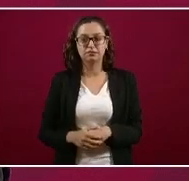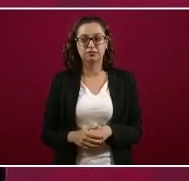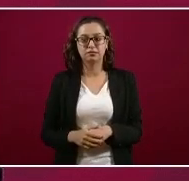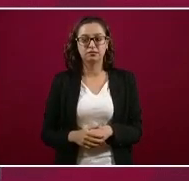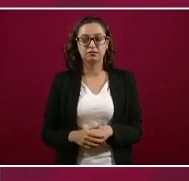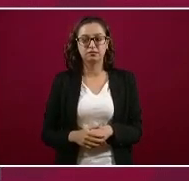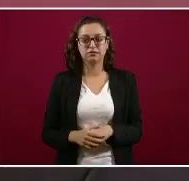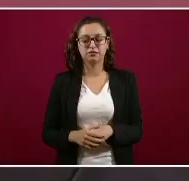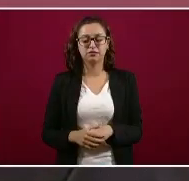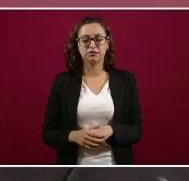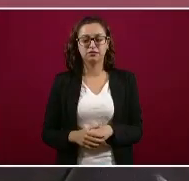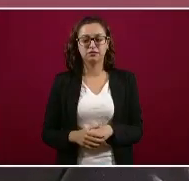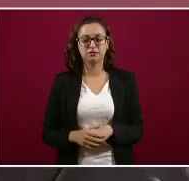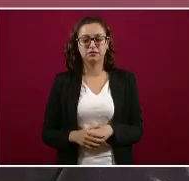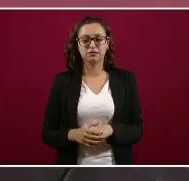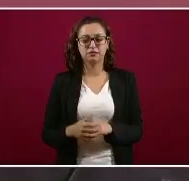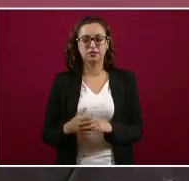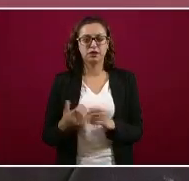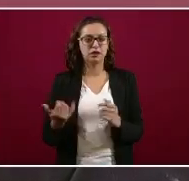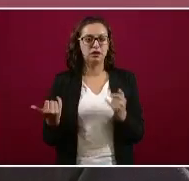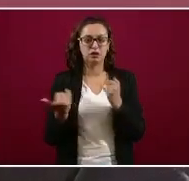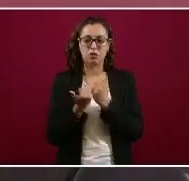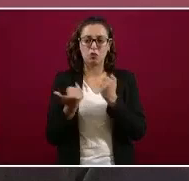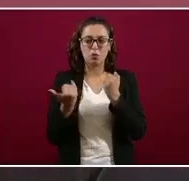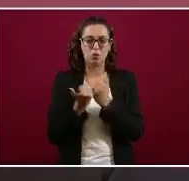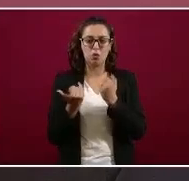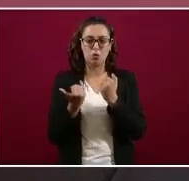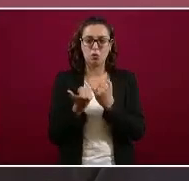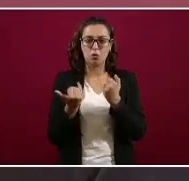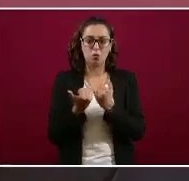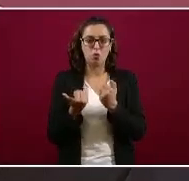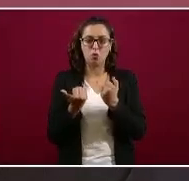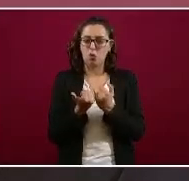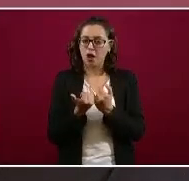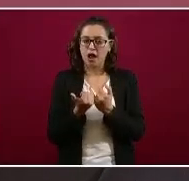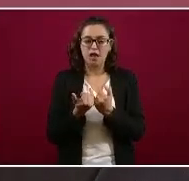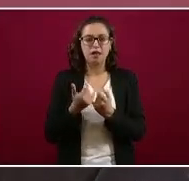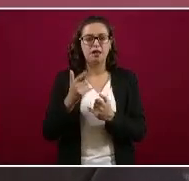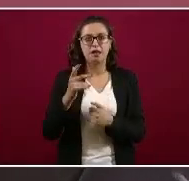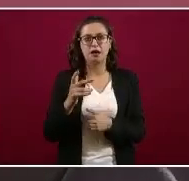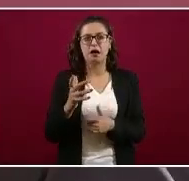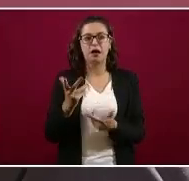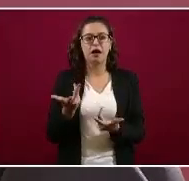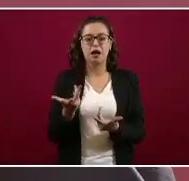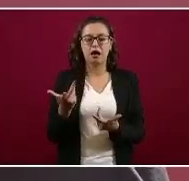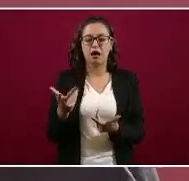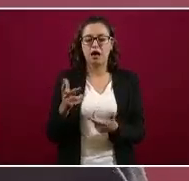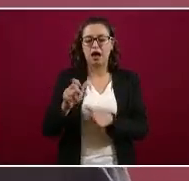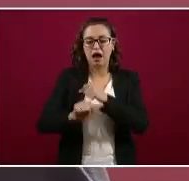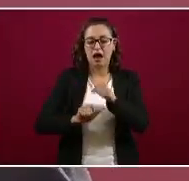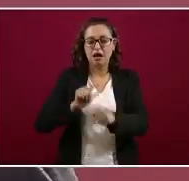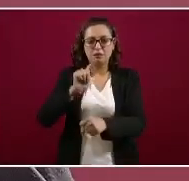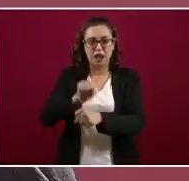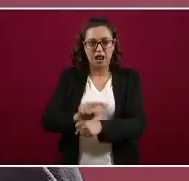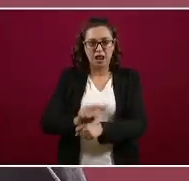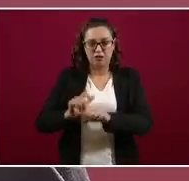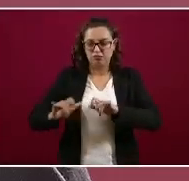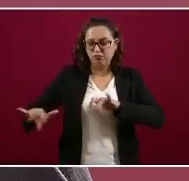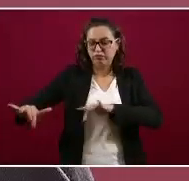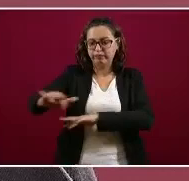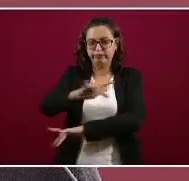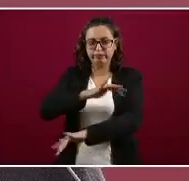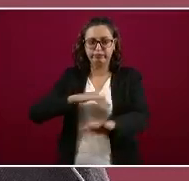para vos con una vara para meterlos a un corral